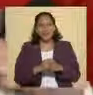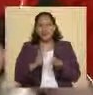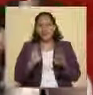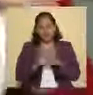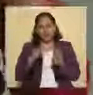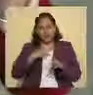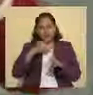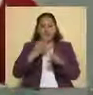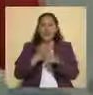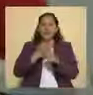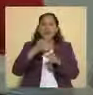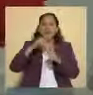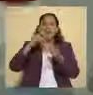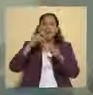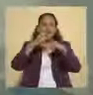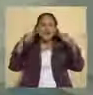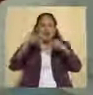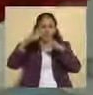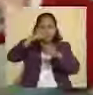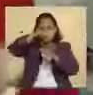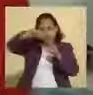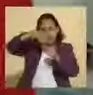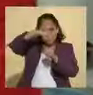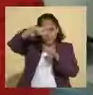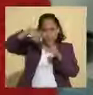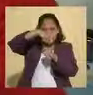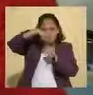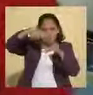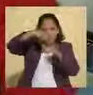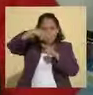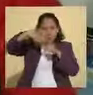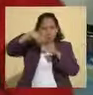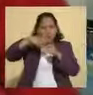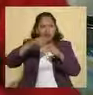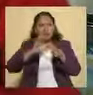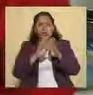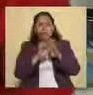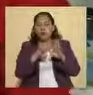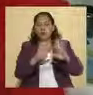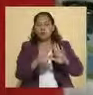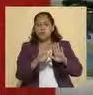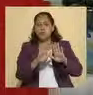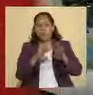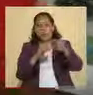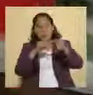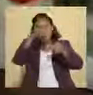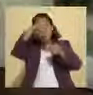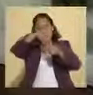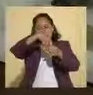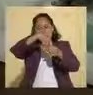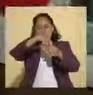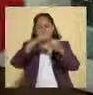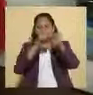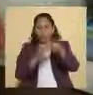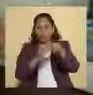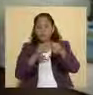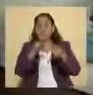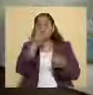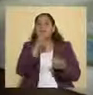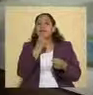algo sencillo le vamos a poner una liguita Pues de manera que no se nos va a mover el palito eso para los niños